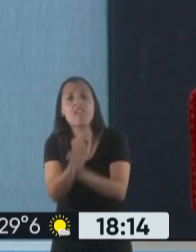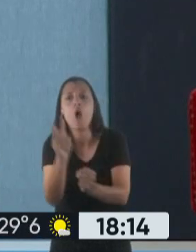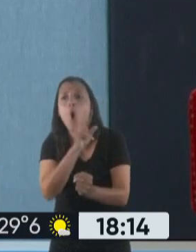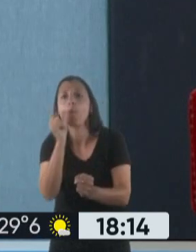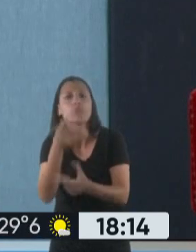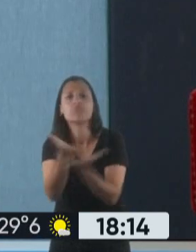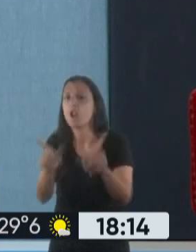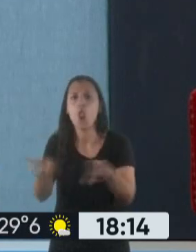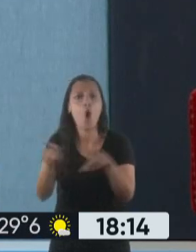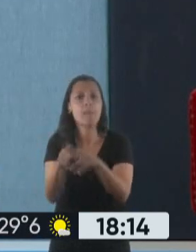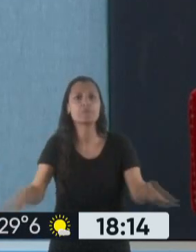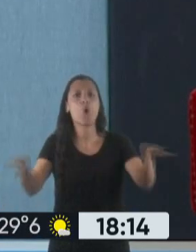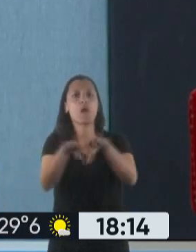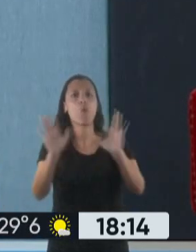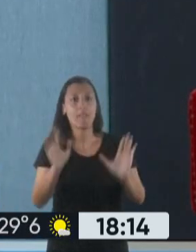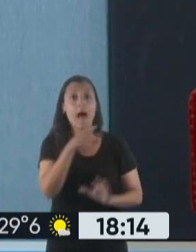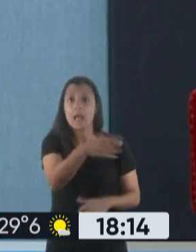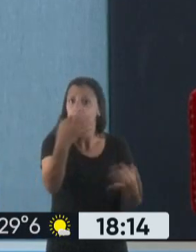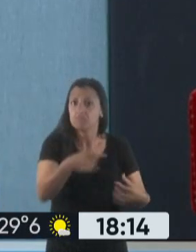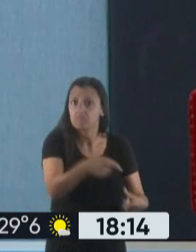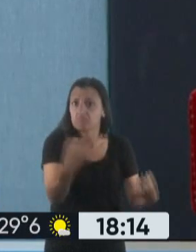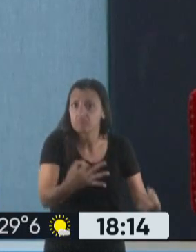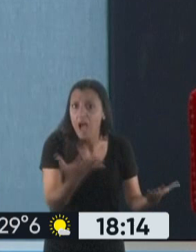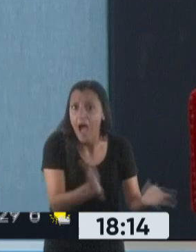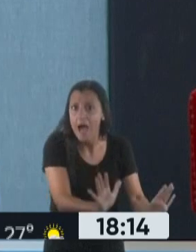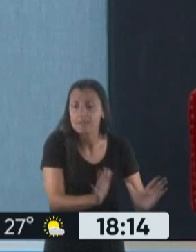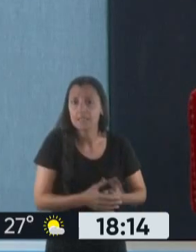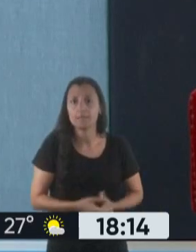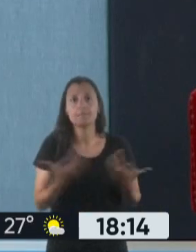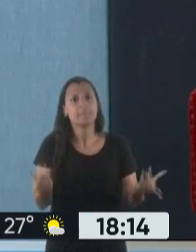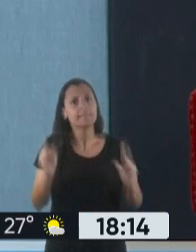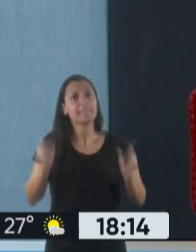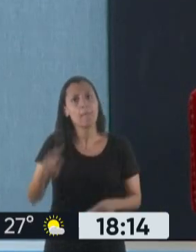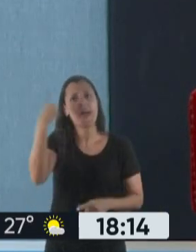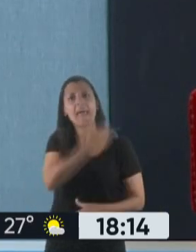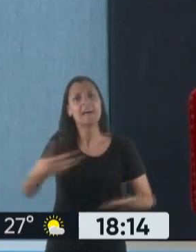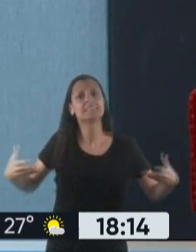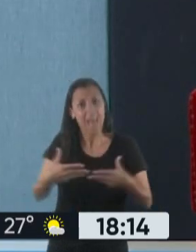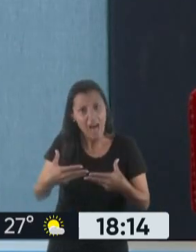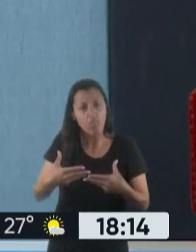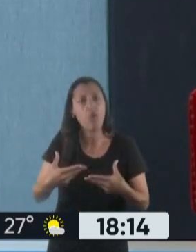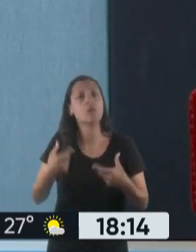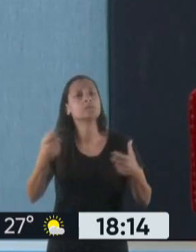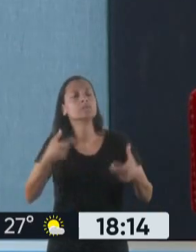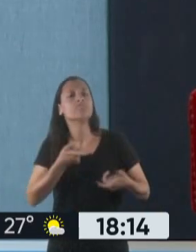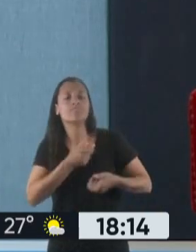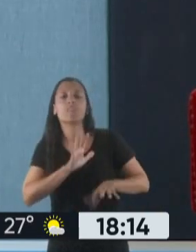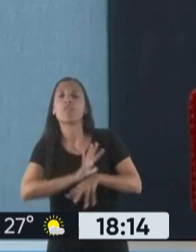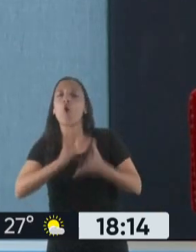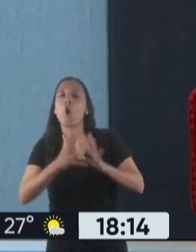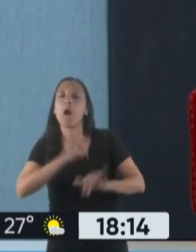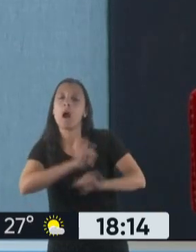trabajadora. Y eso está muy bien. Y que el Estado impulse,